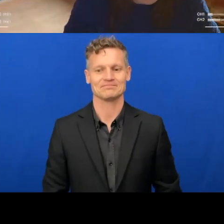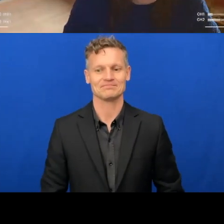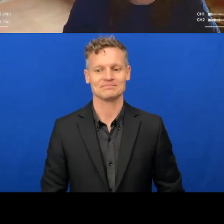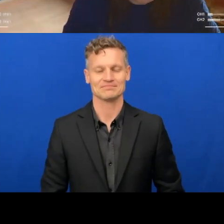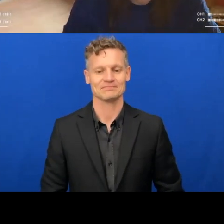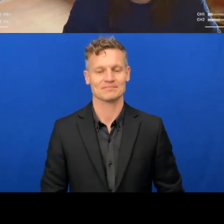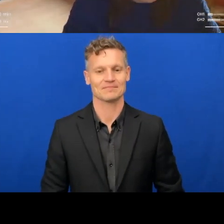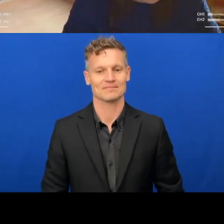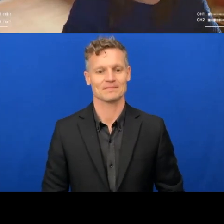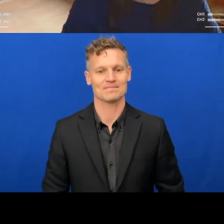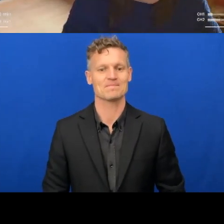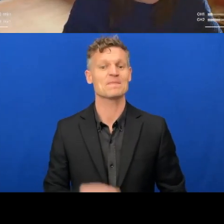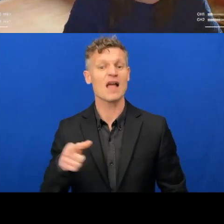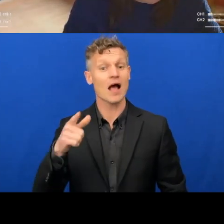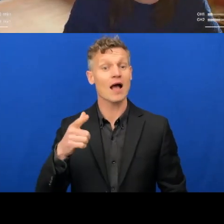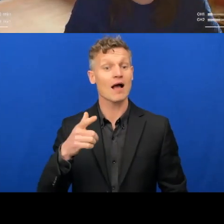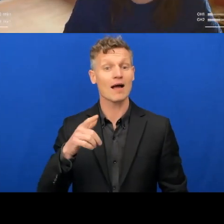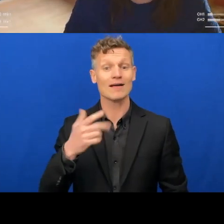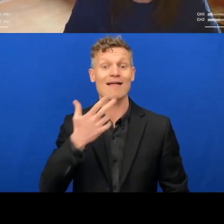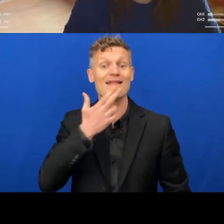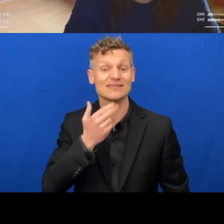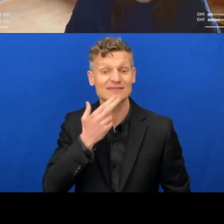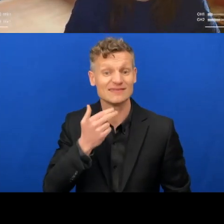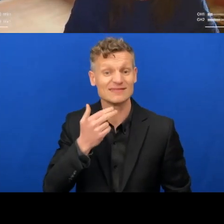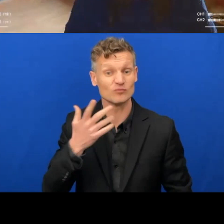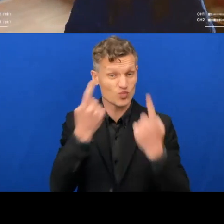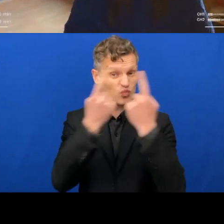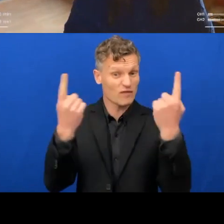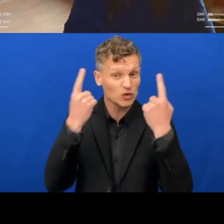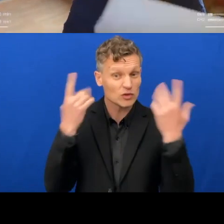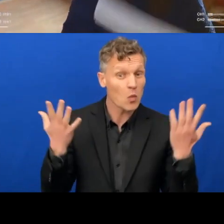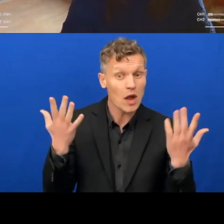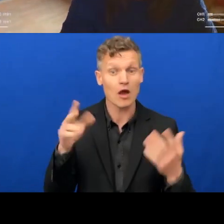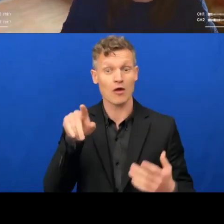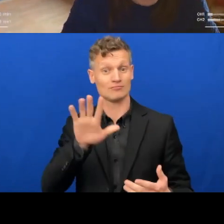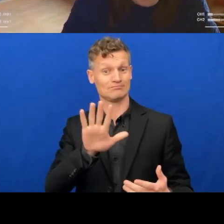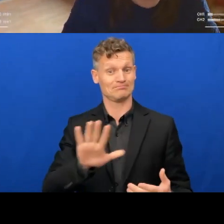para nuestro programa en el Lesius University College en Amberes.